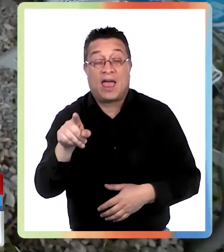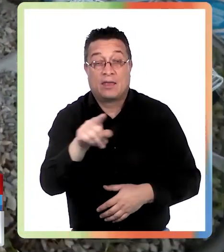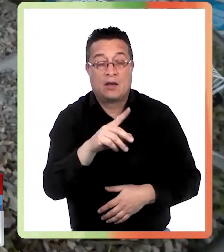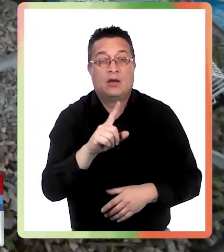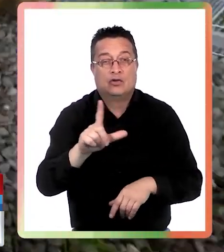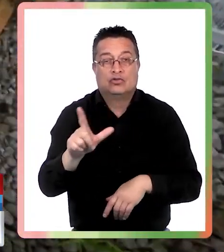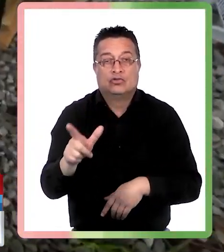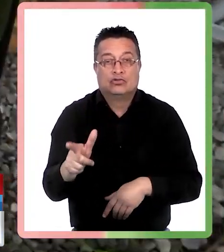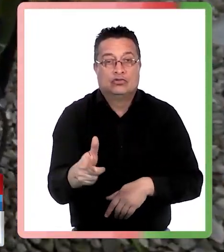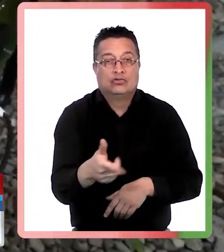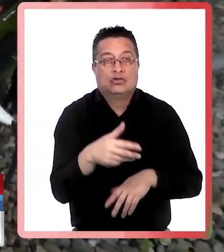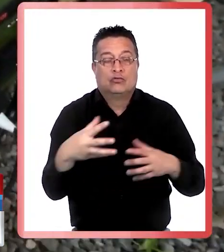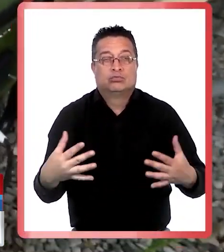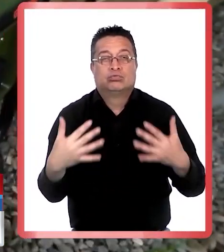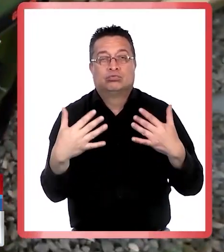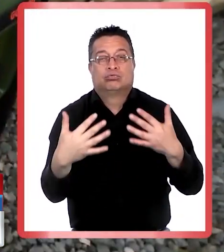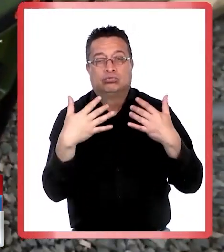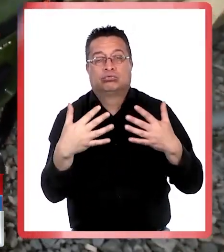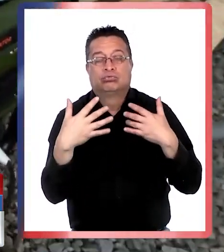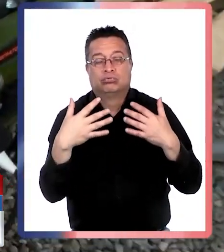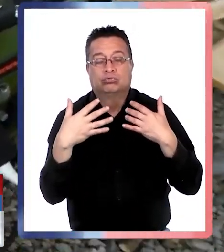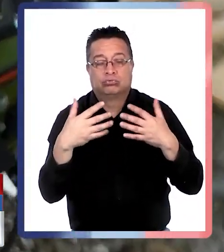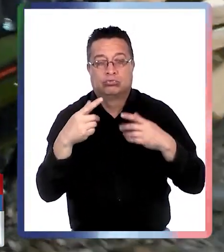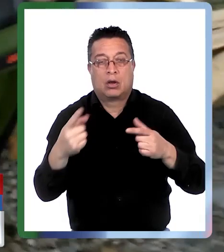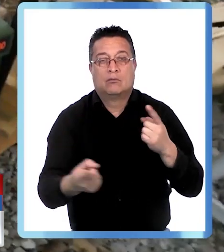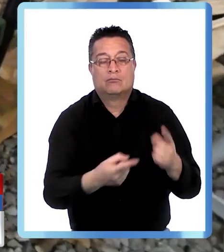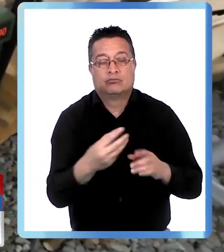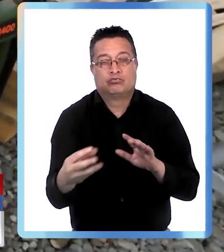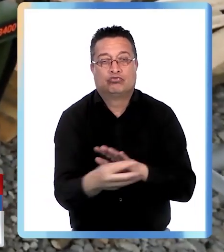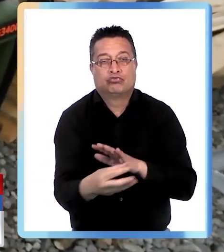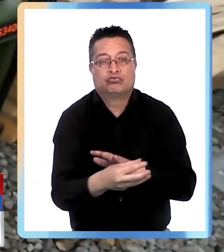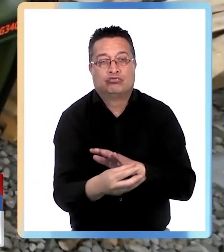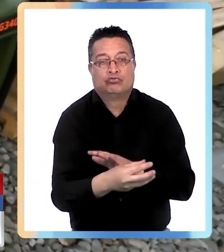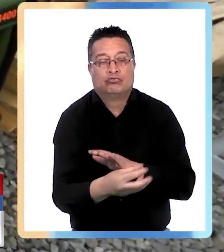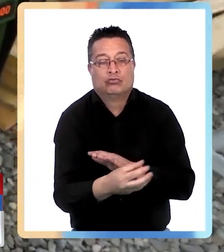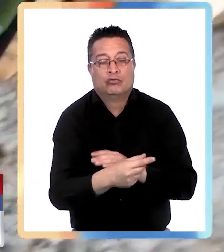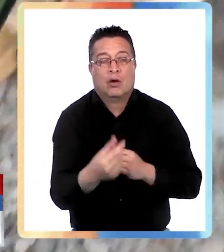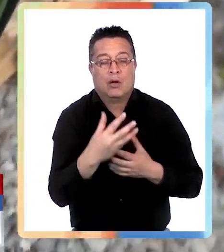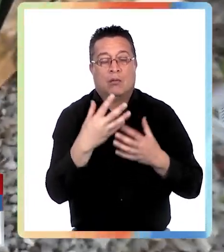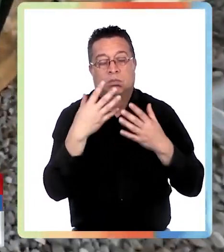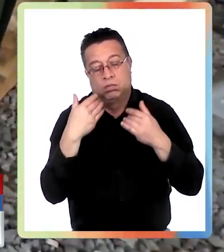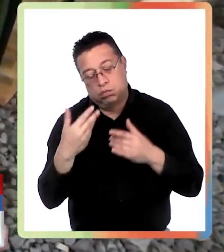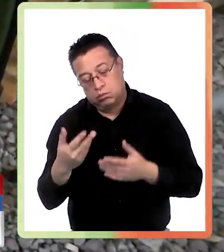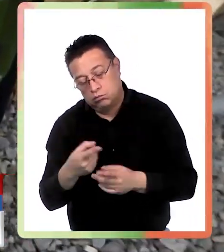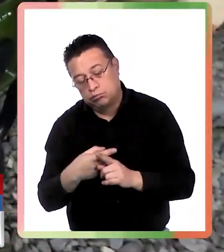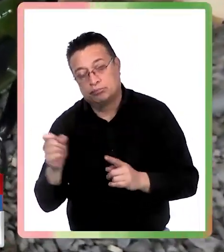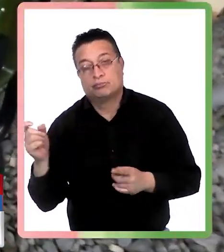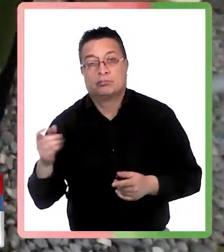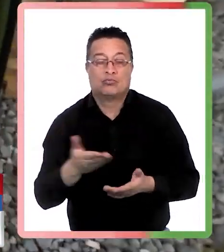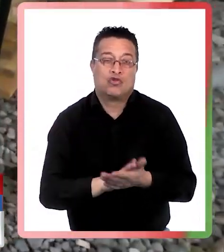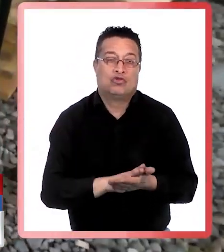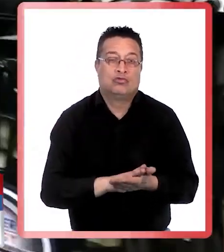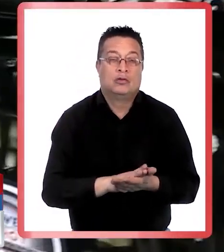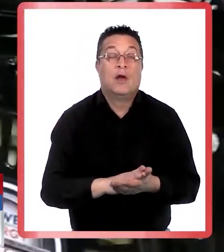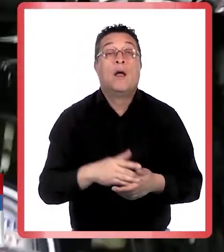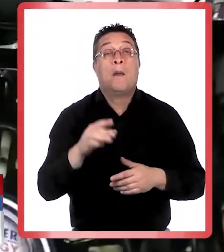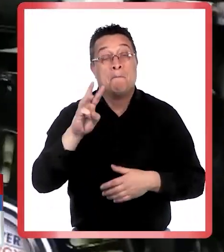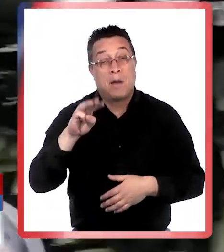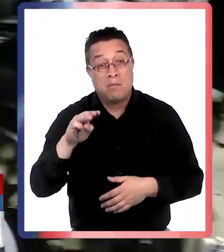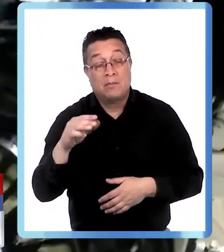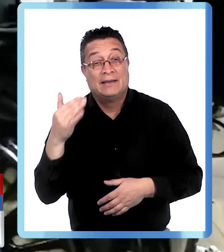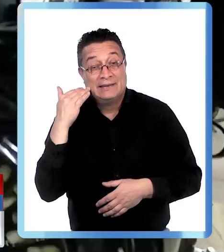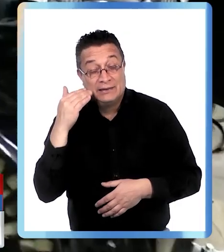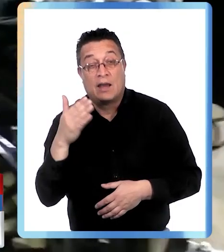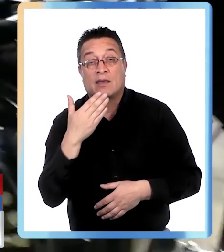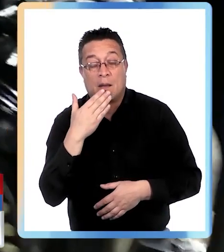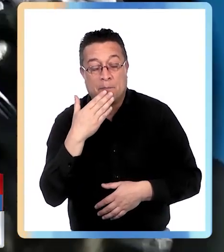edad habrían estado varios minutos expuestos emanando de la máquina produciendo finalmente su deceso la madre de las niñas